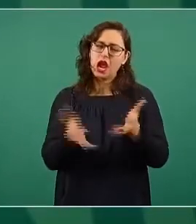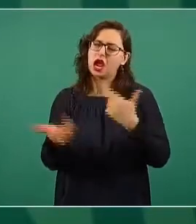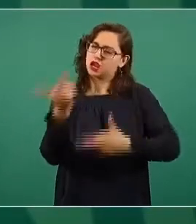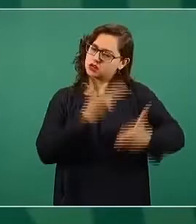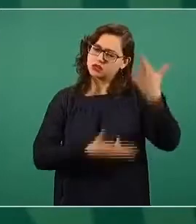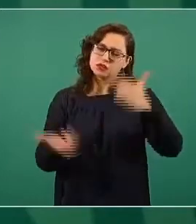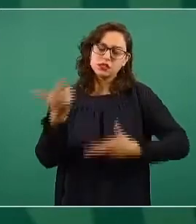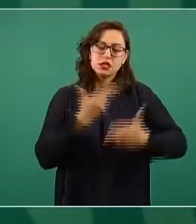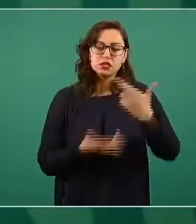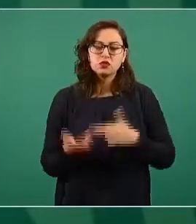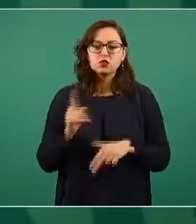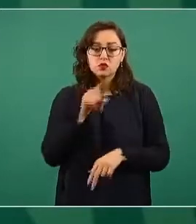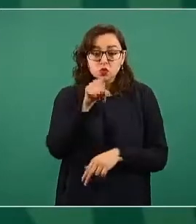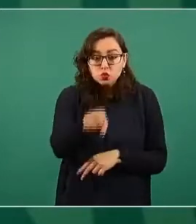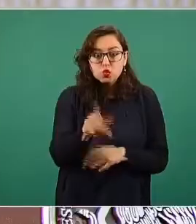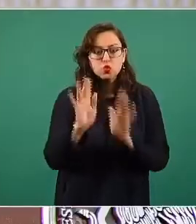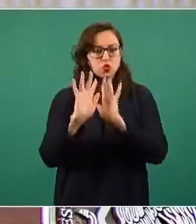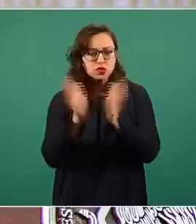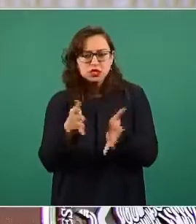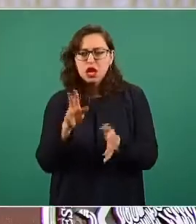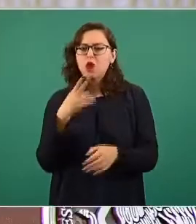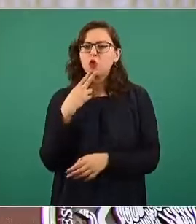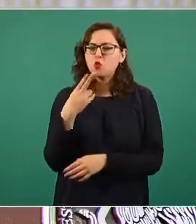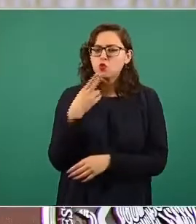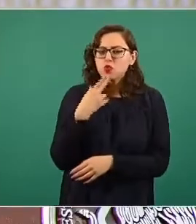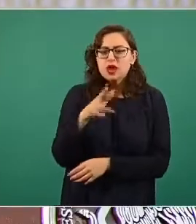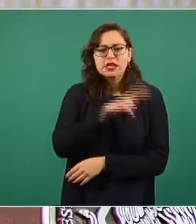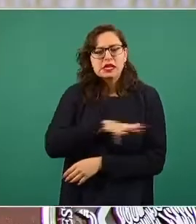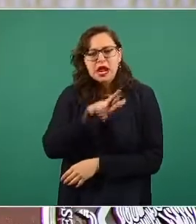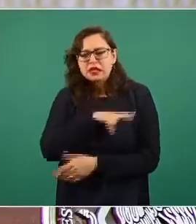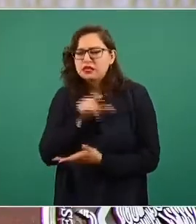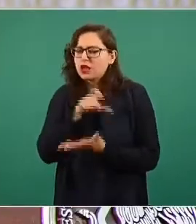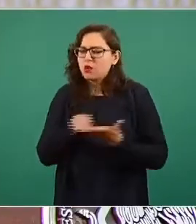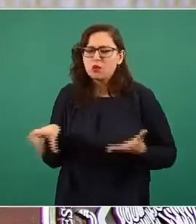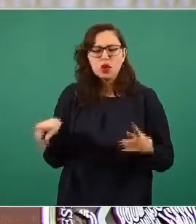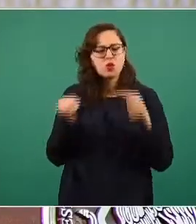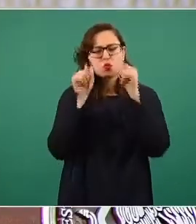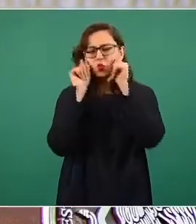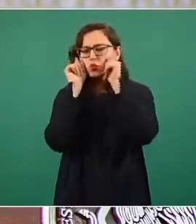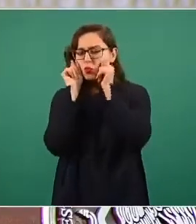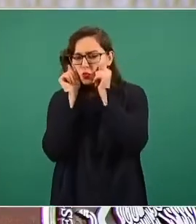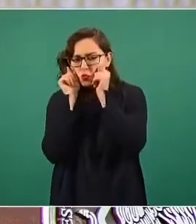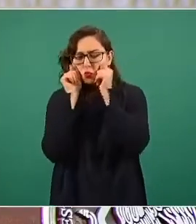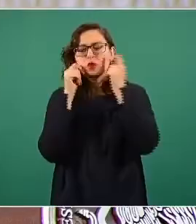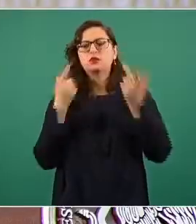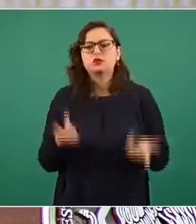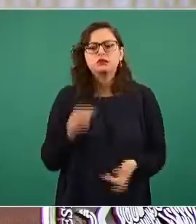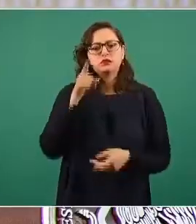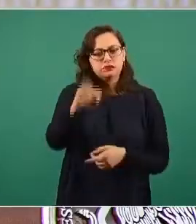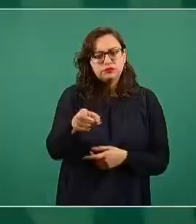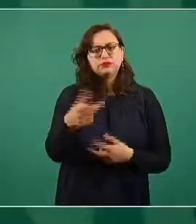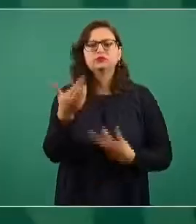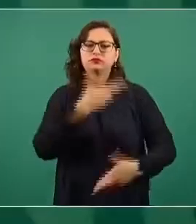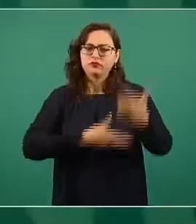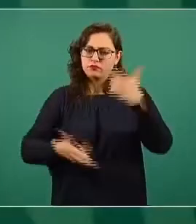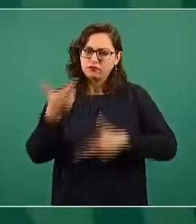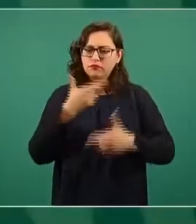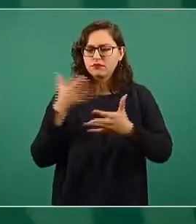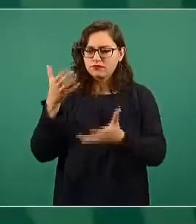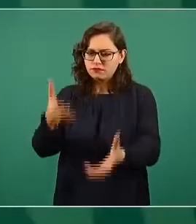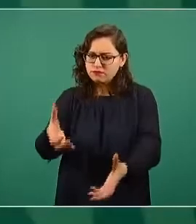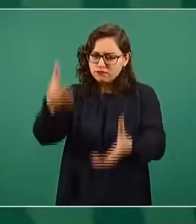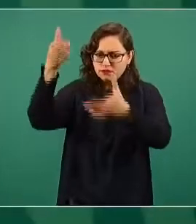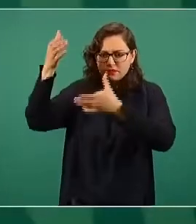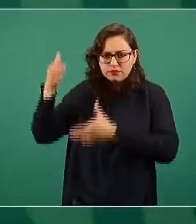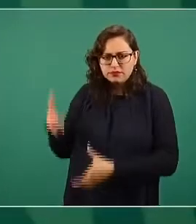Cuando lo desocupen, regrésenlo, sea que lo hayan rentado, lo hayan comprado, les van a devolver el depósito, les van a pagar lo que ustedes